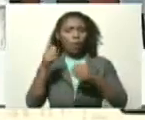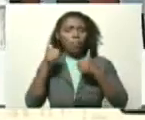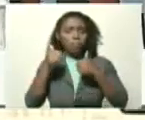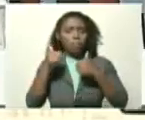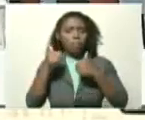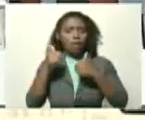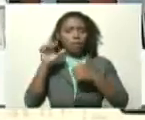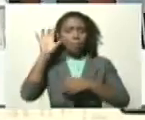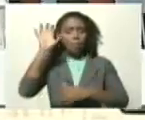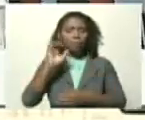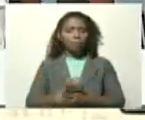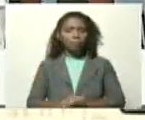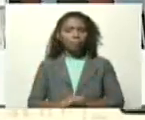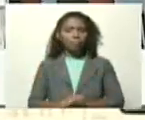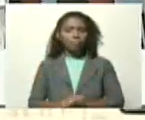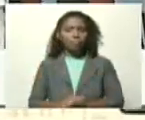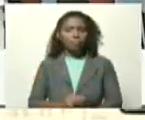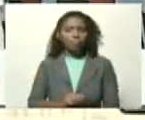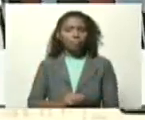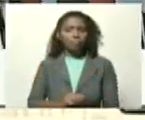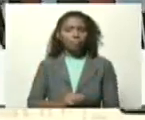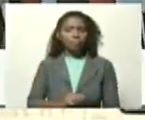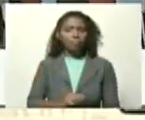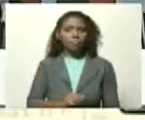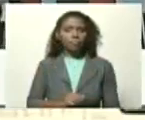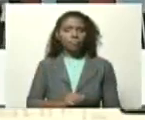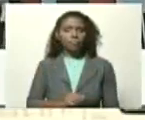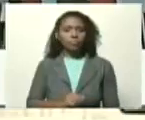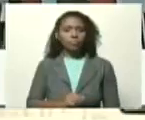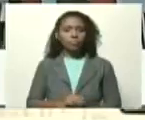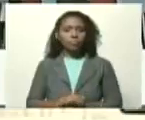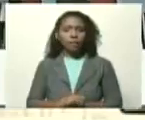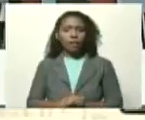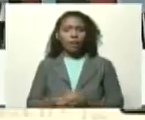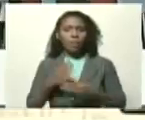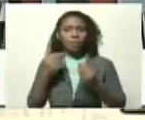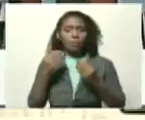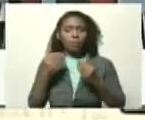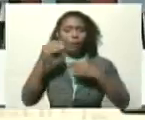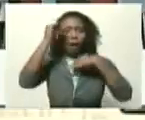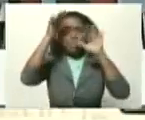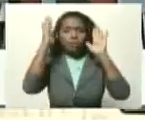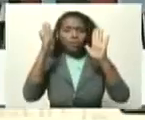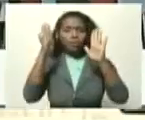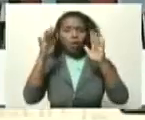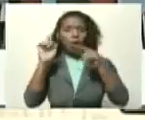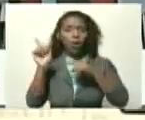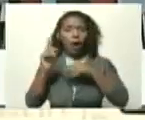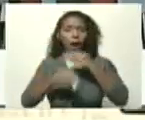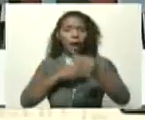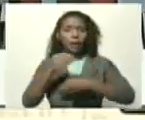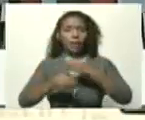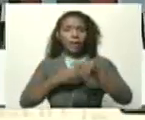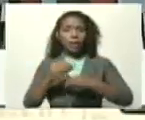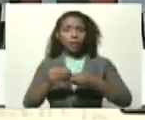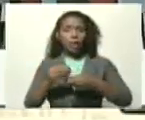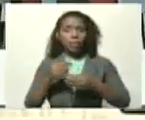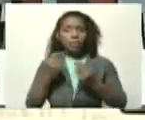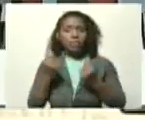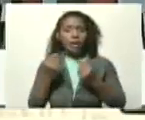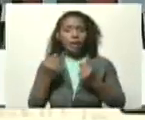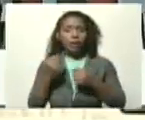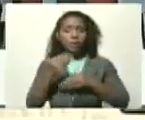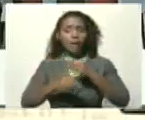Graya. Así tal cual, dice, además que llama muchísimo la atención lo que ha sido esta cantidad de dinero que ha